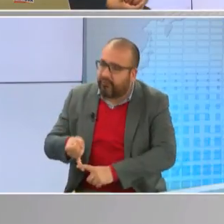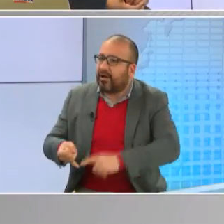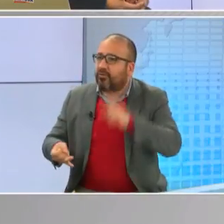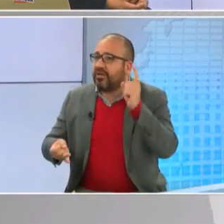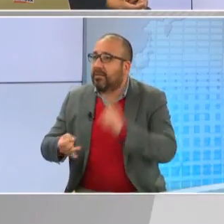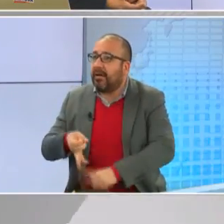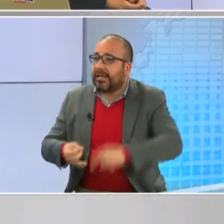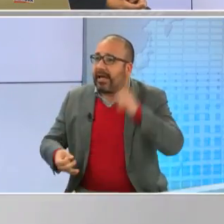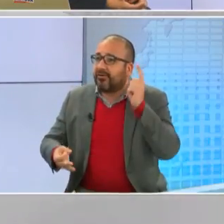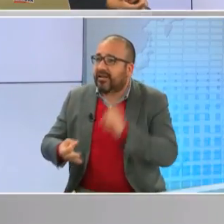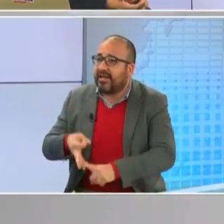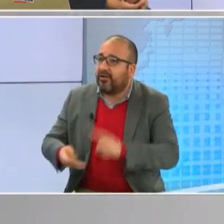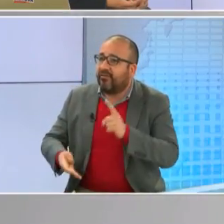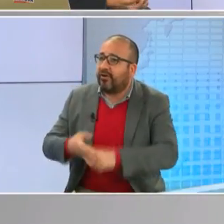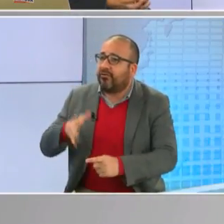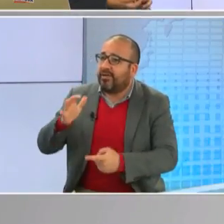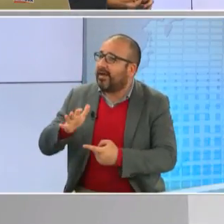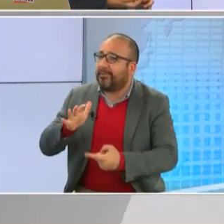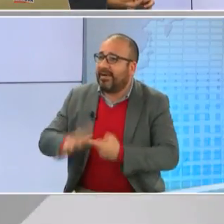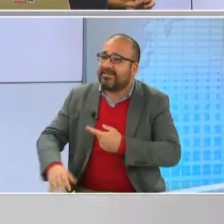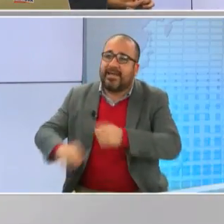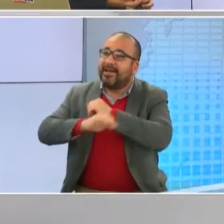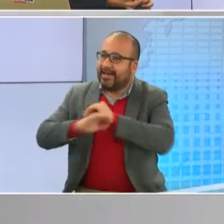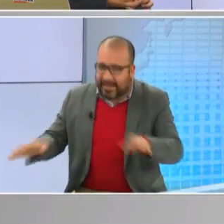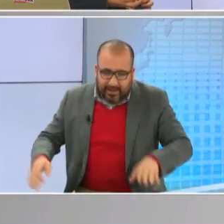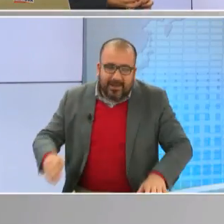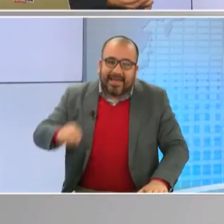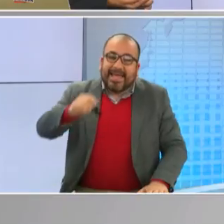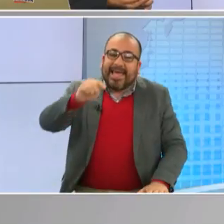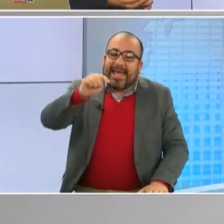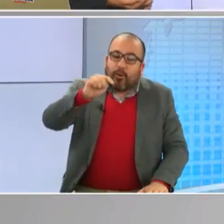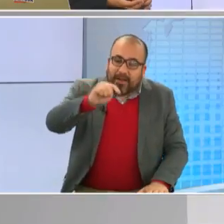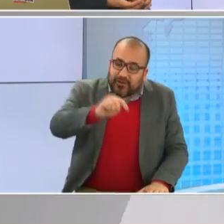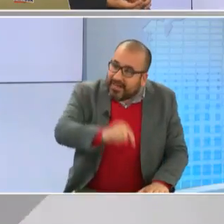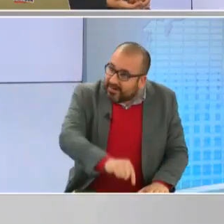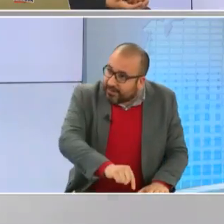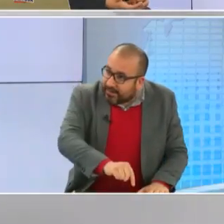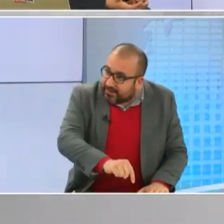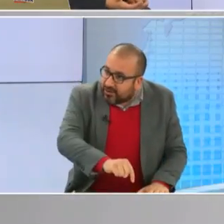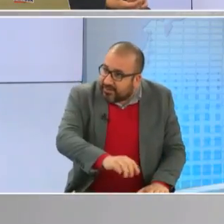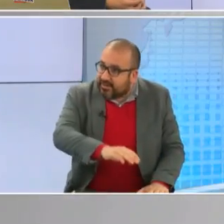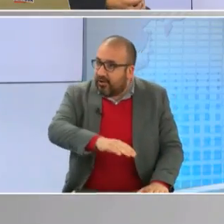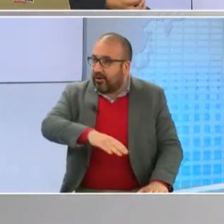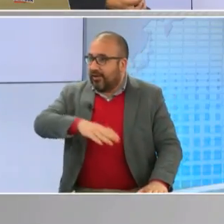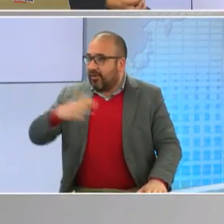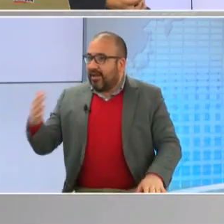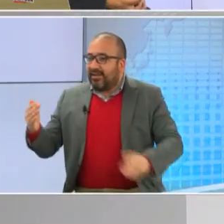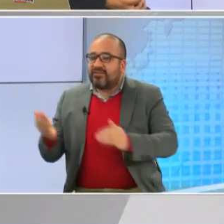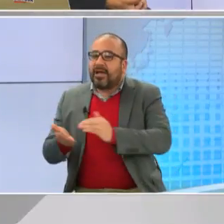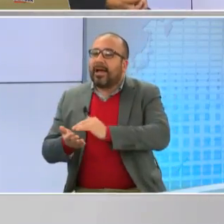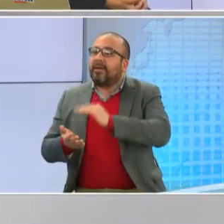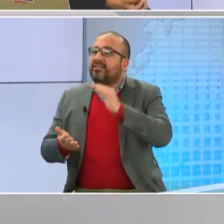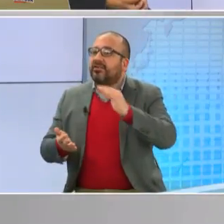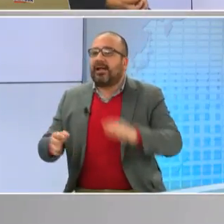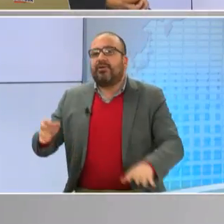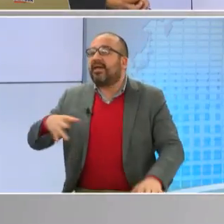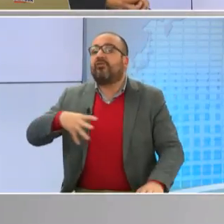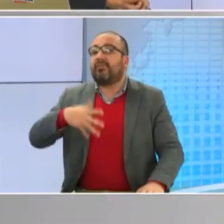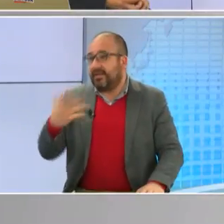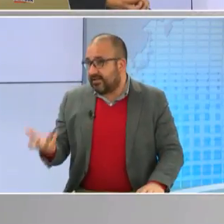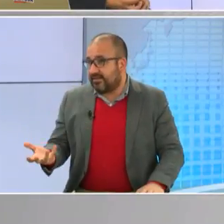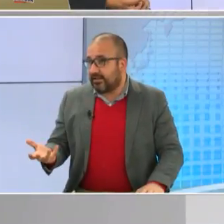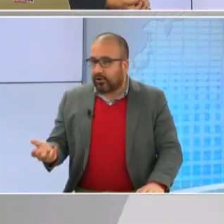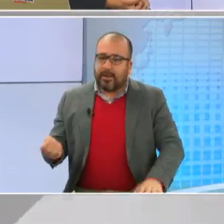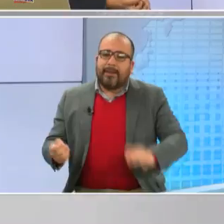quién fue, cómo se llamaba, qué carro tenía, dónde fueron, no había GPS, nada. Cuando llegan las aplicaciones, lo que nos dan es una capa adicional. No es